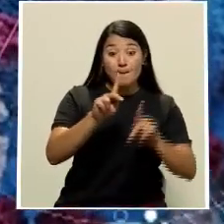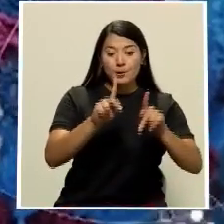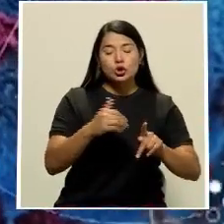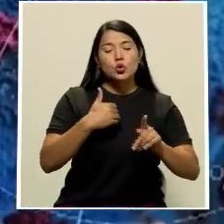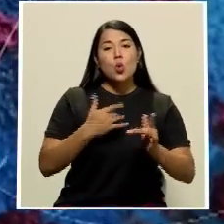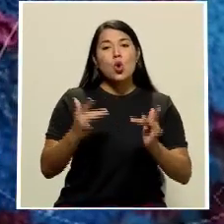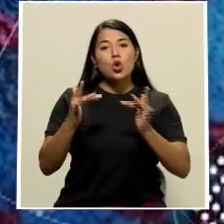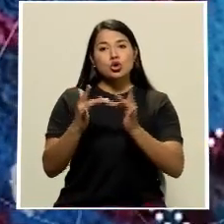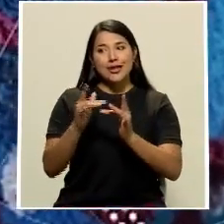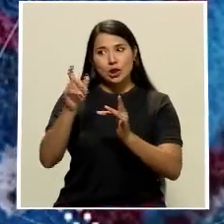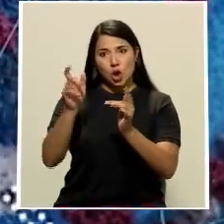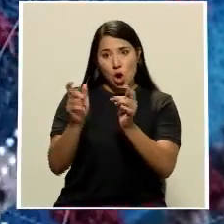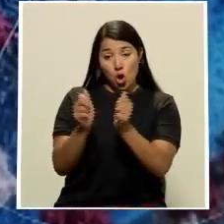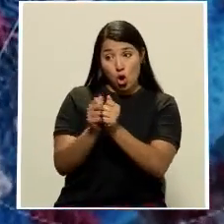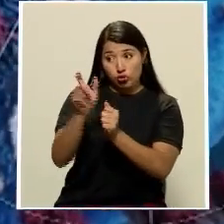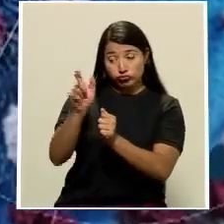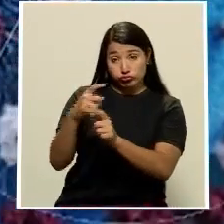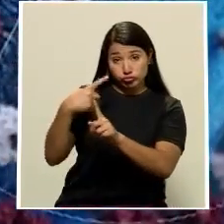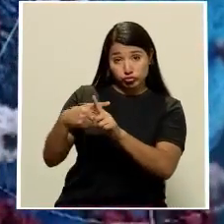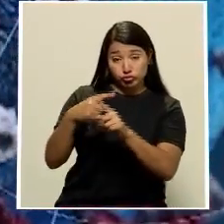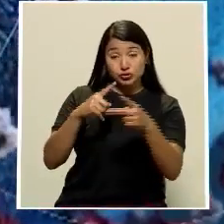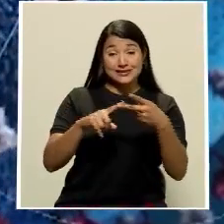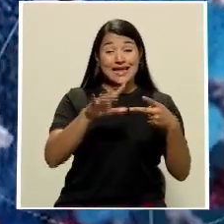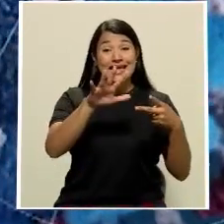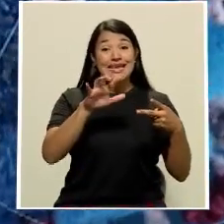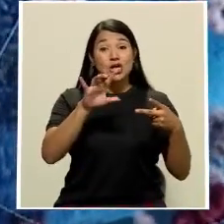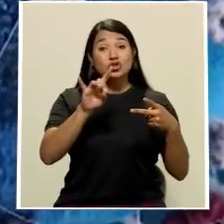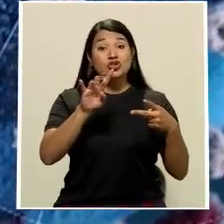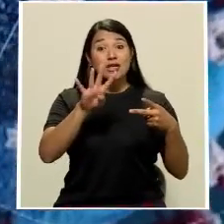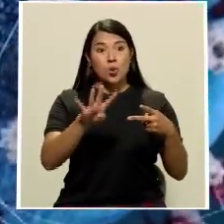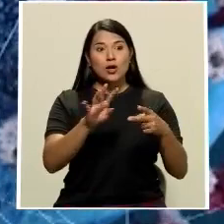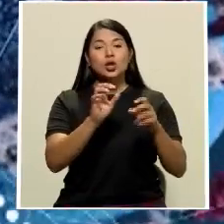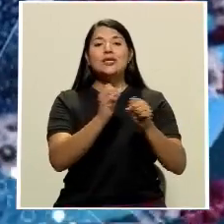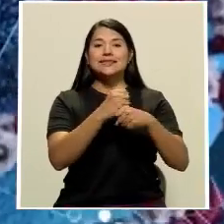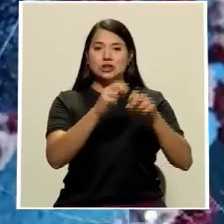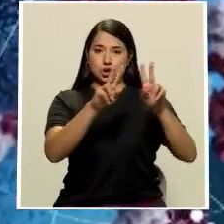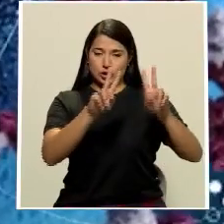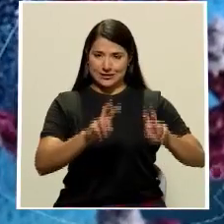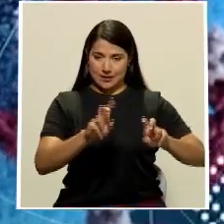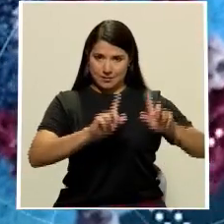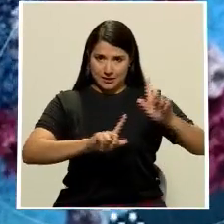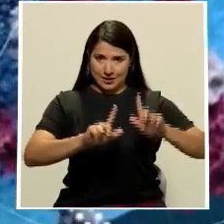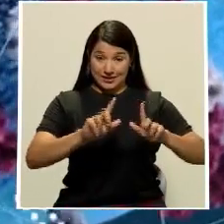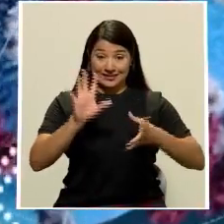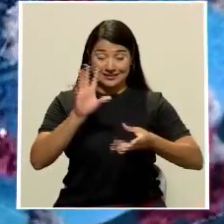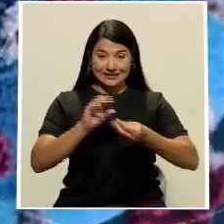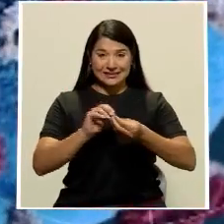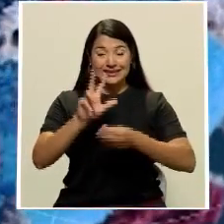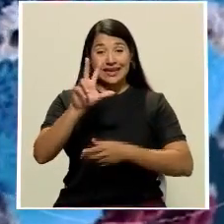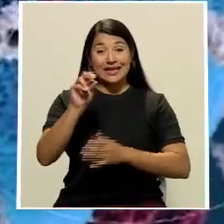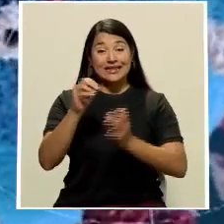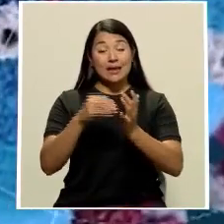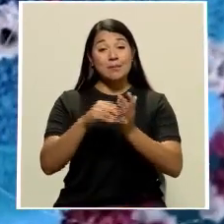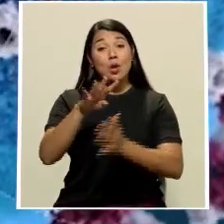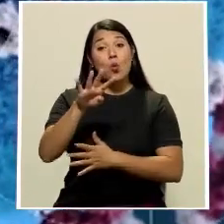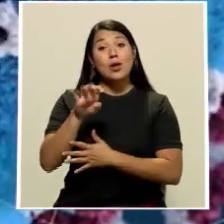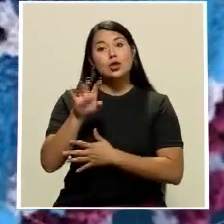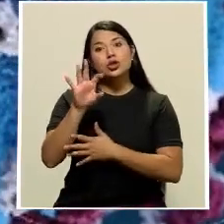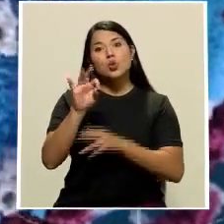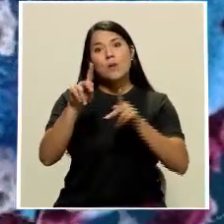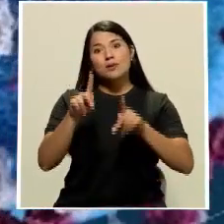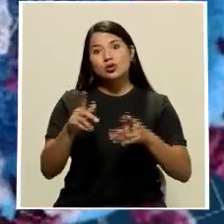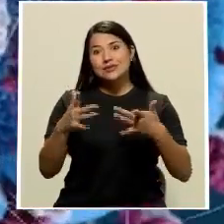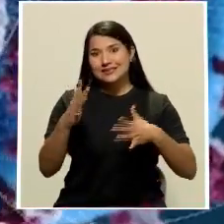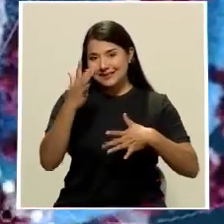nexo epidemiológico y 584 por laboratorio, para un total de 30.409 casos